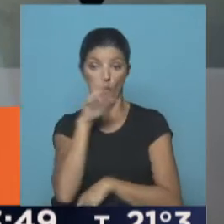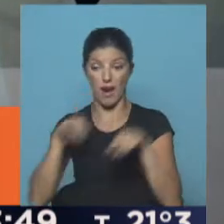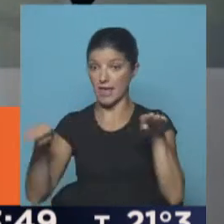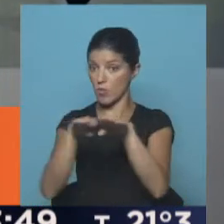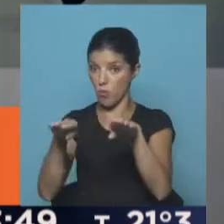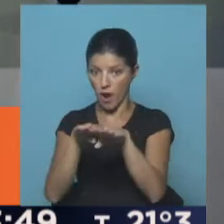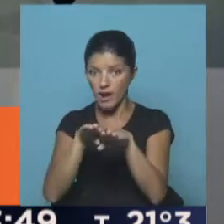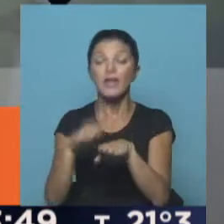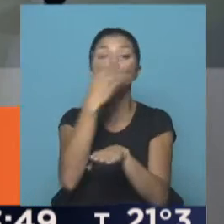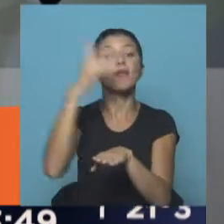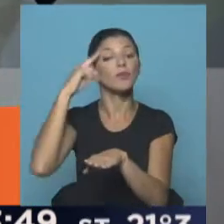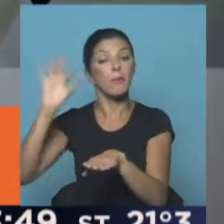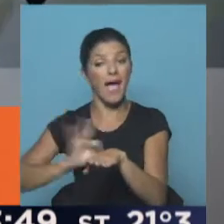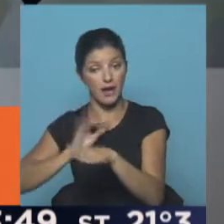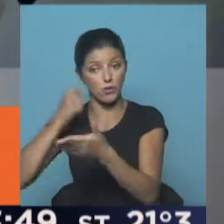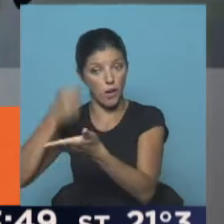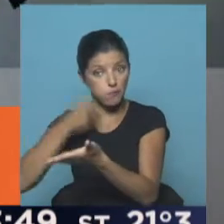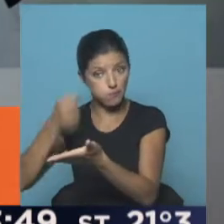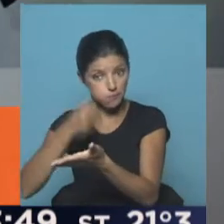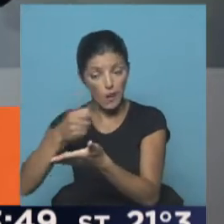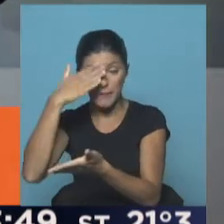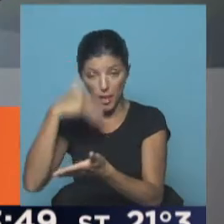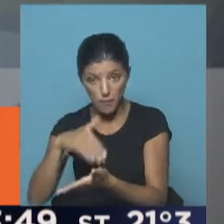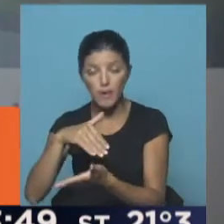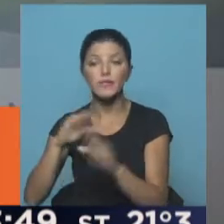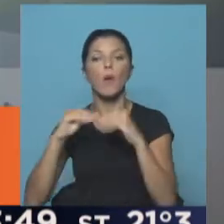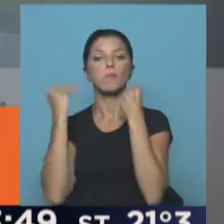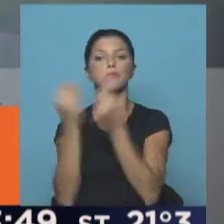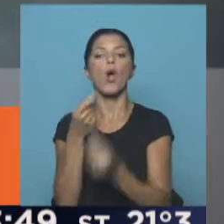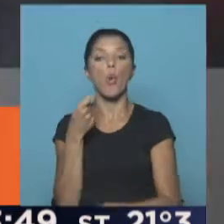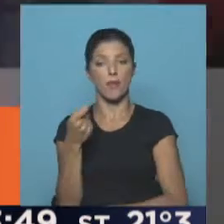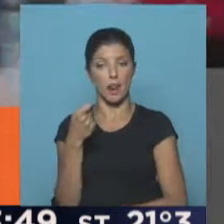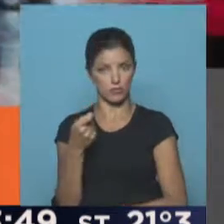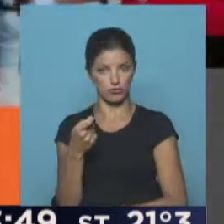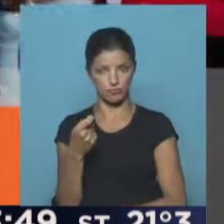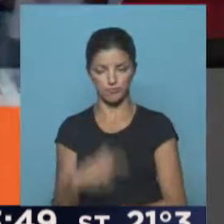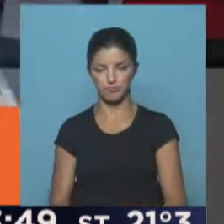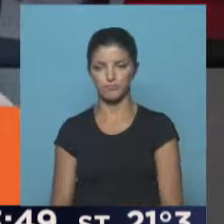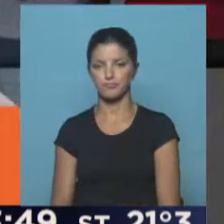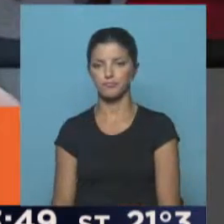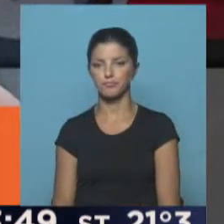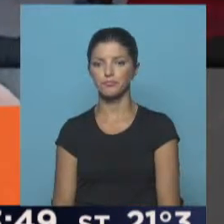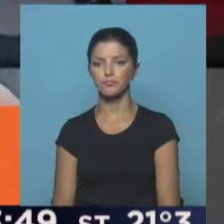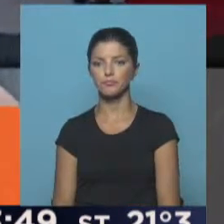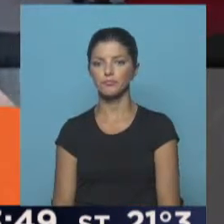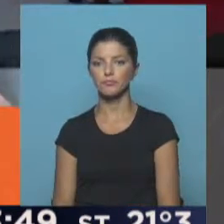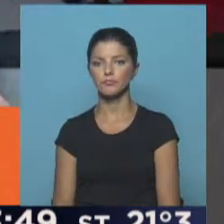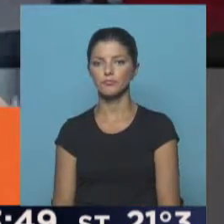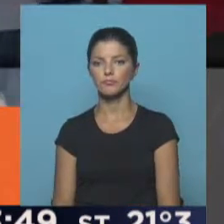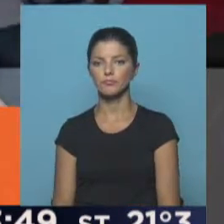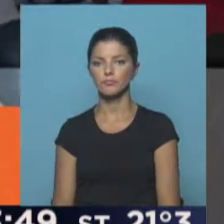y 49 años de aportes para obtener luego el monto total de jubilación. A gente va a aumentar la